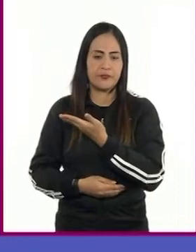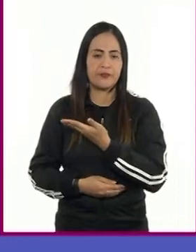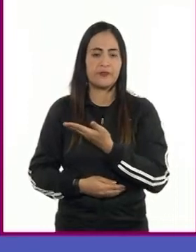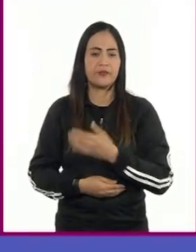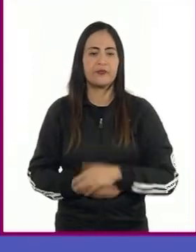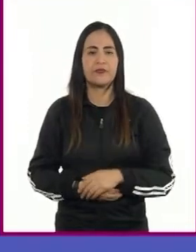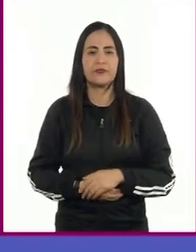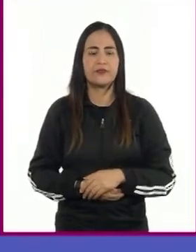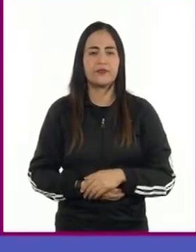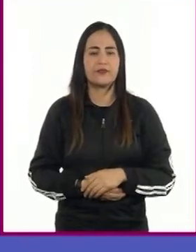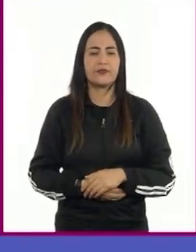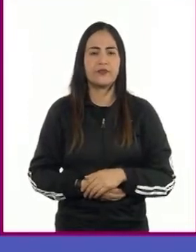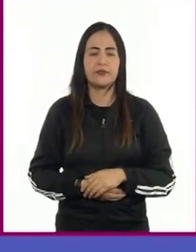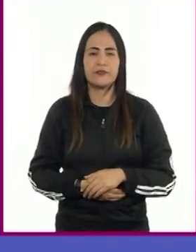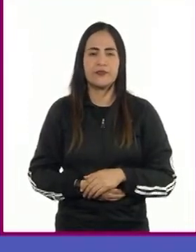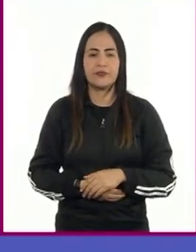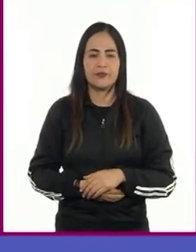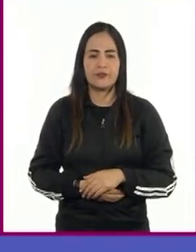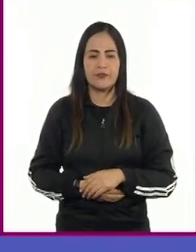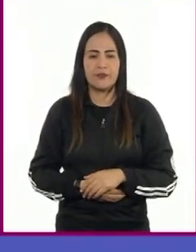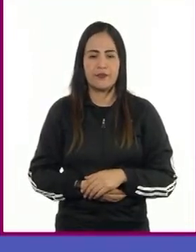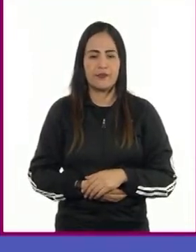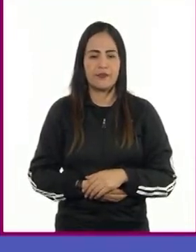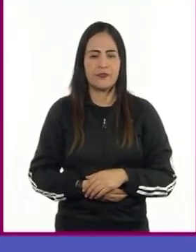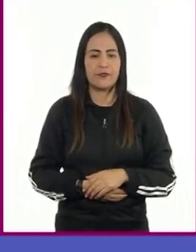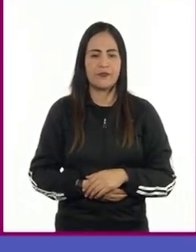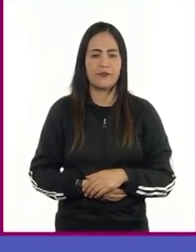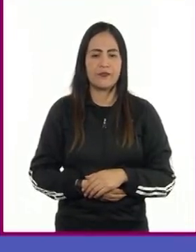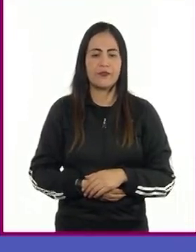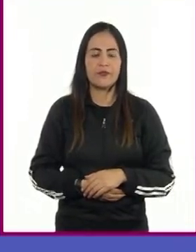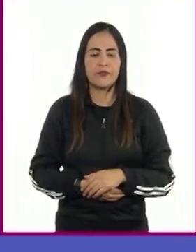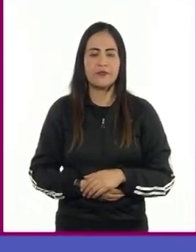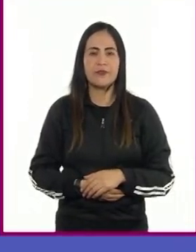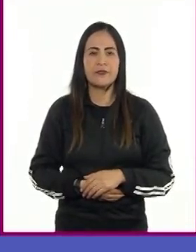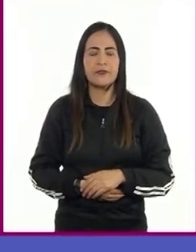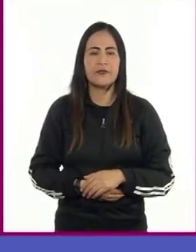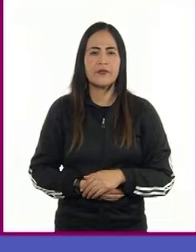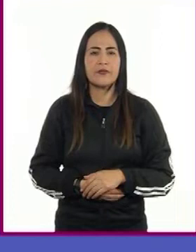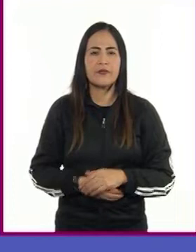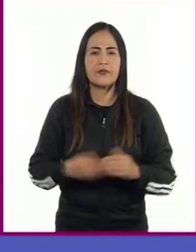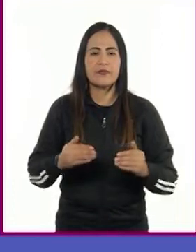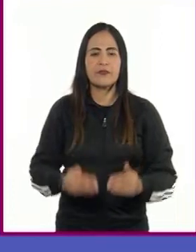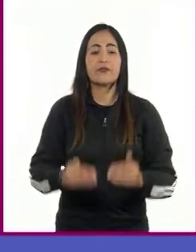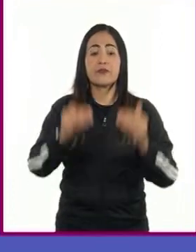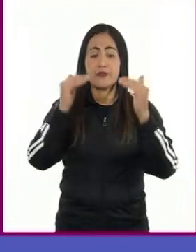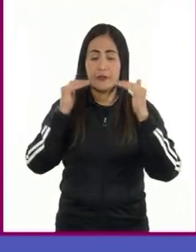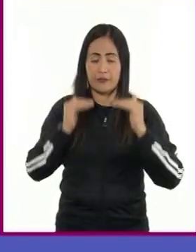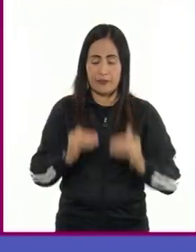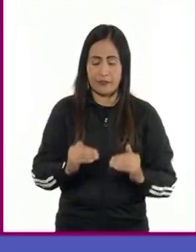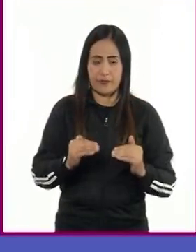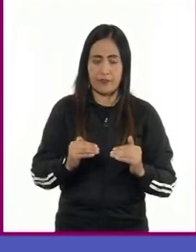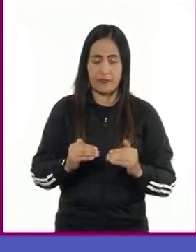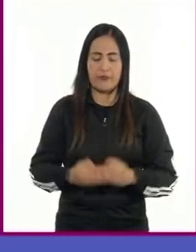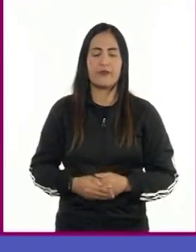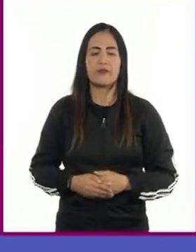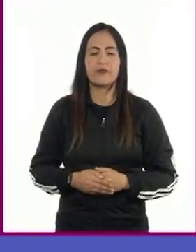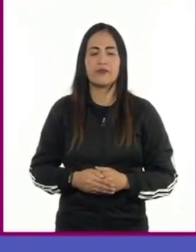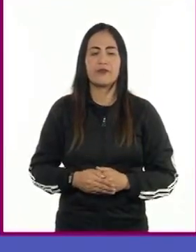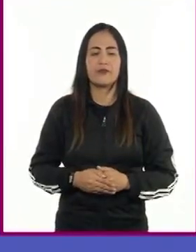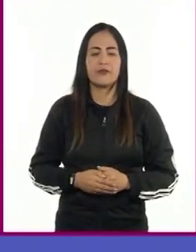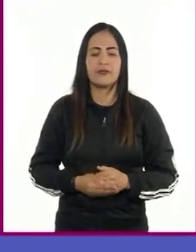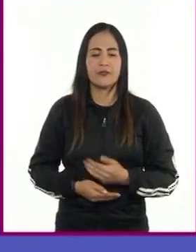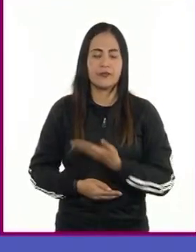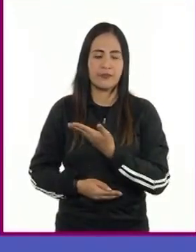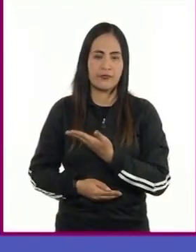subtemas o aspectos que consideramos fundamentales y el orden en que estos serán presentados. Posteriormente, se presenta la